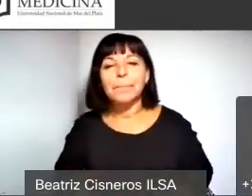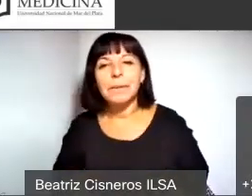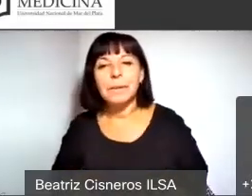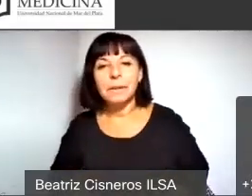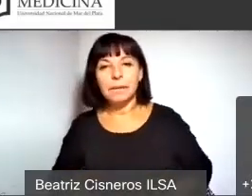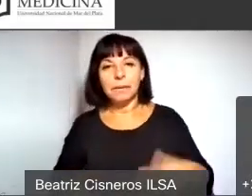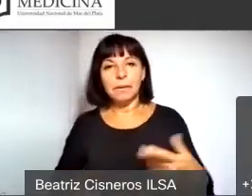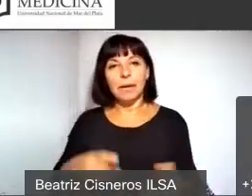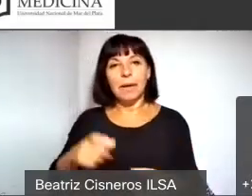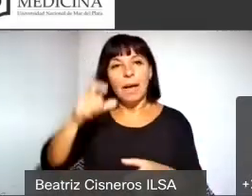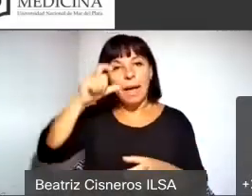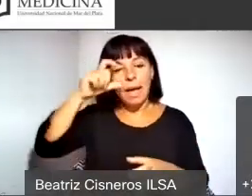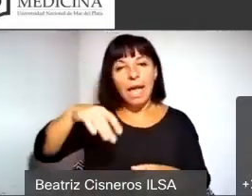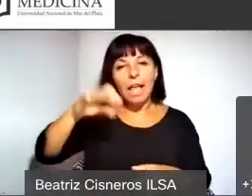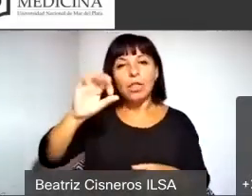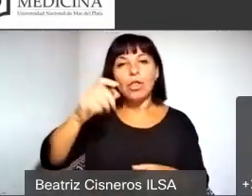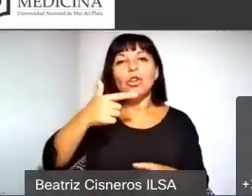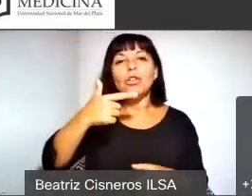energía o no.